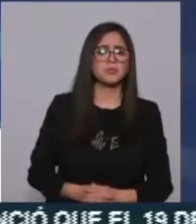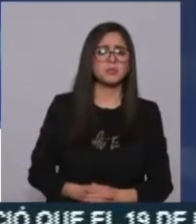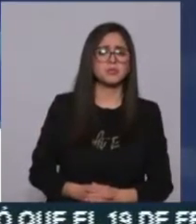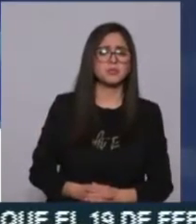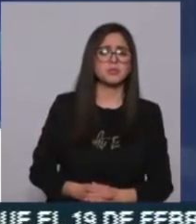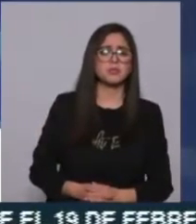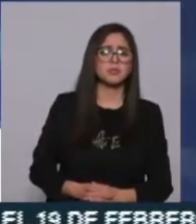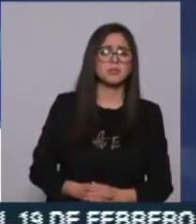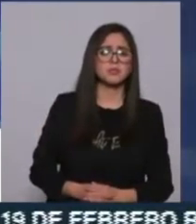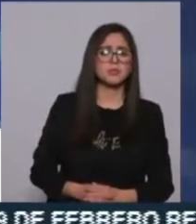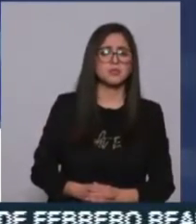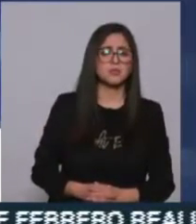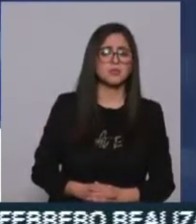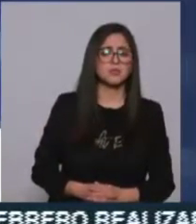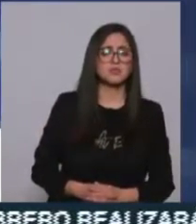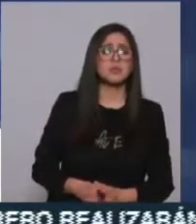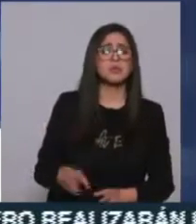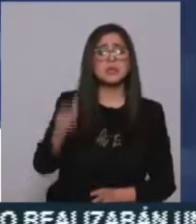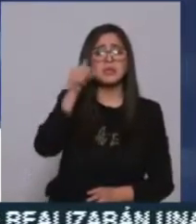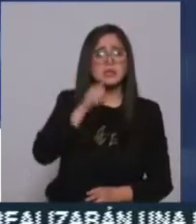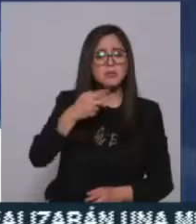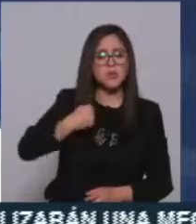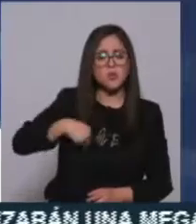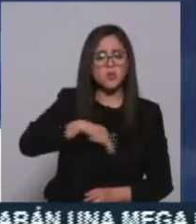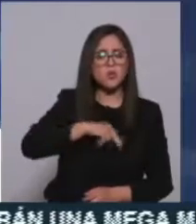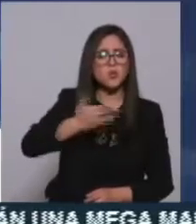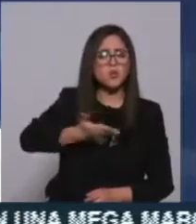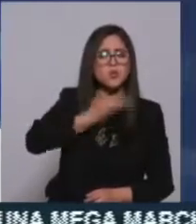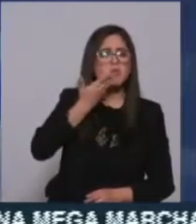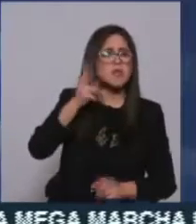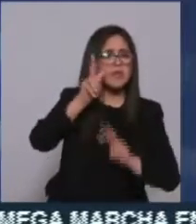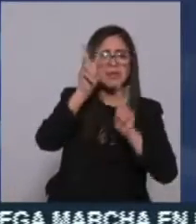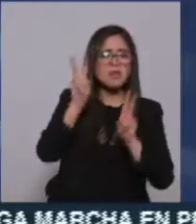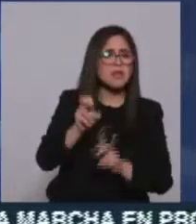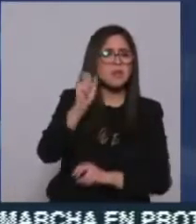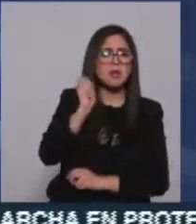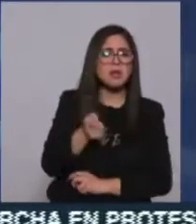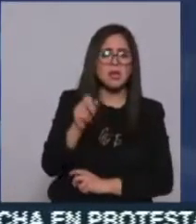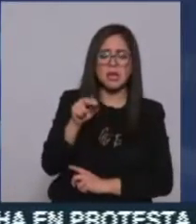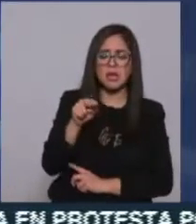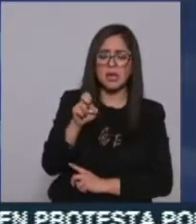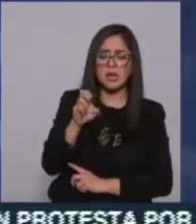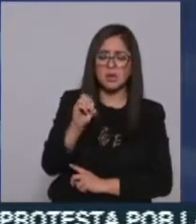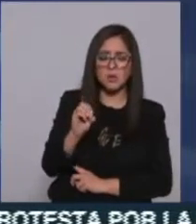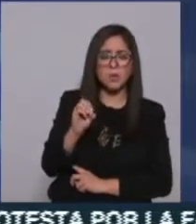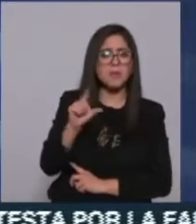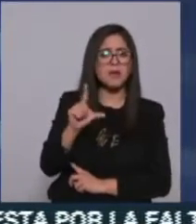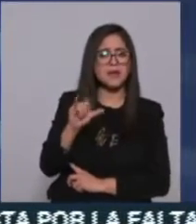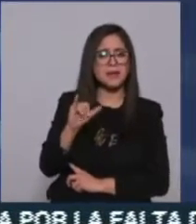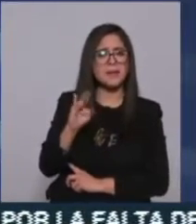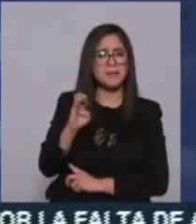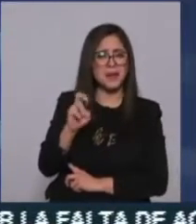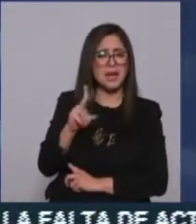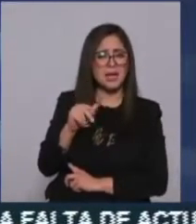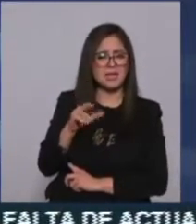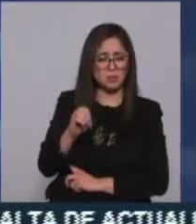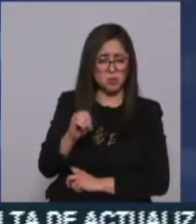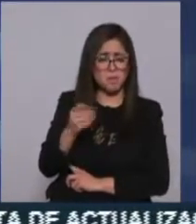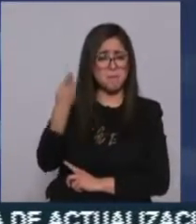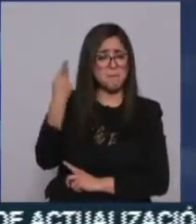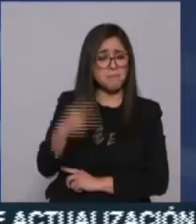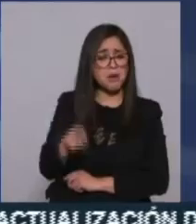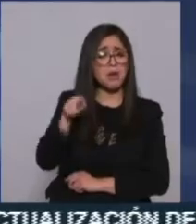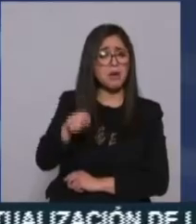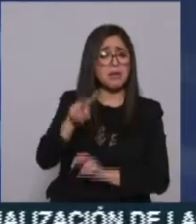relacionamos con lo que puede ser el neoliberalismo. Al final de cuentas, este modelo económico es también un modelo